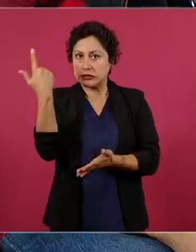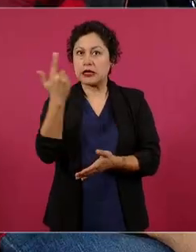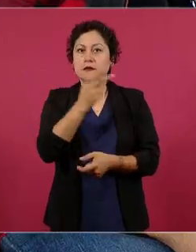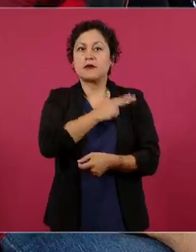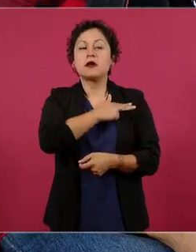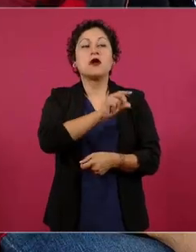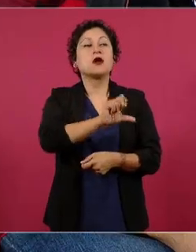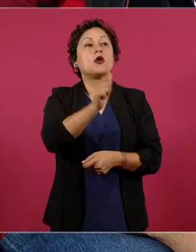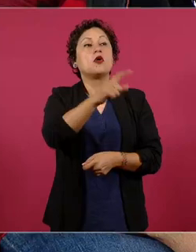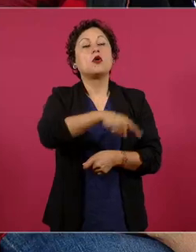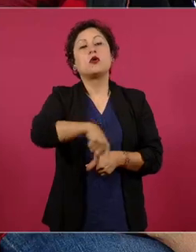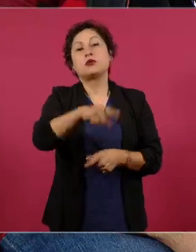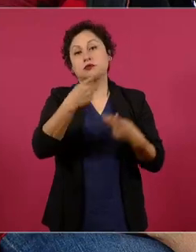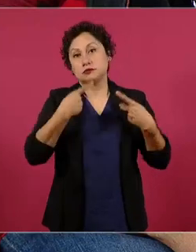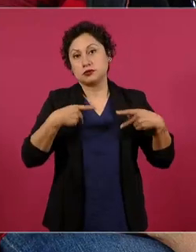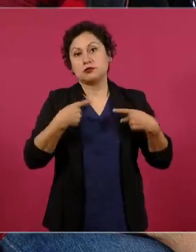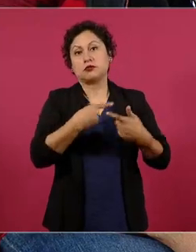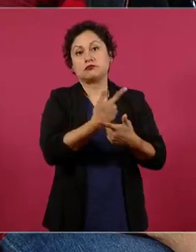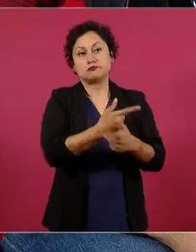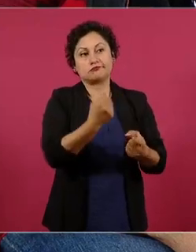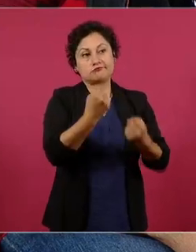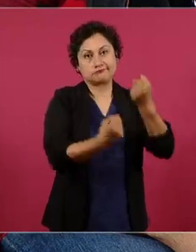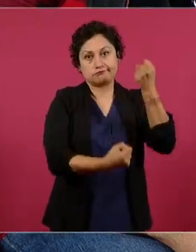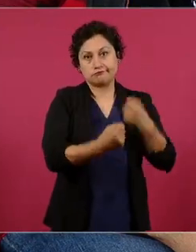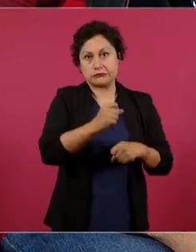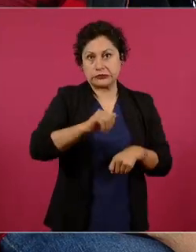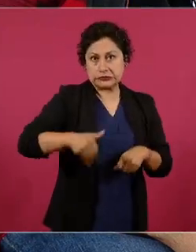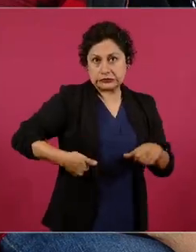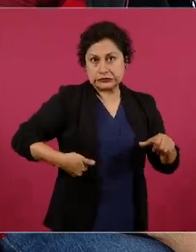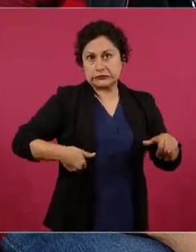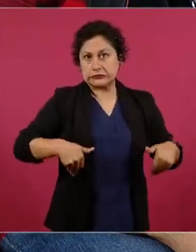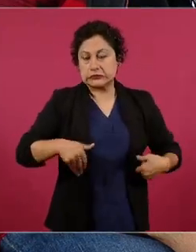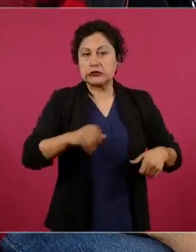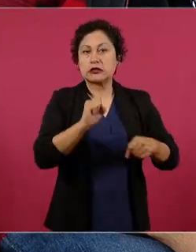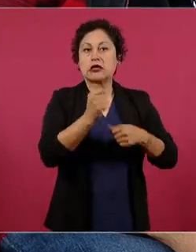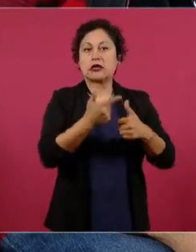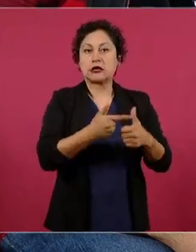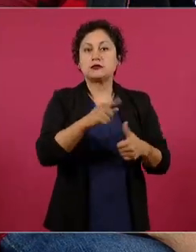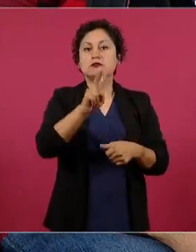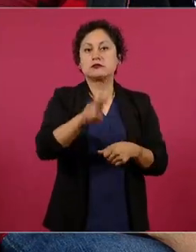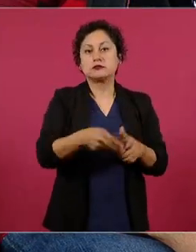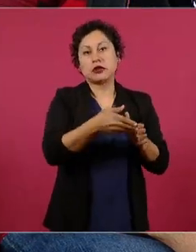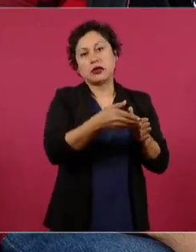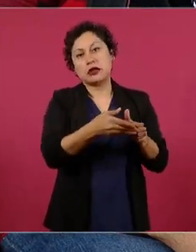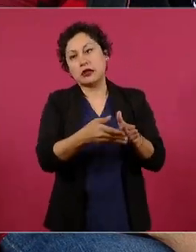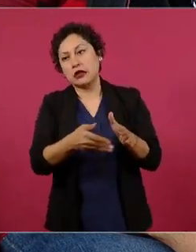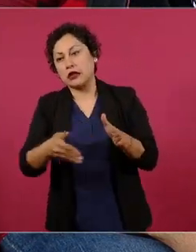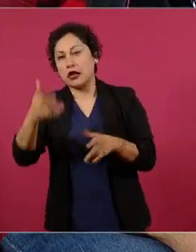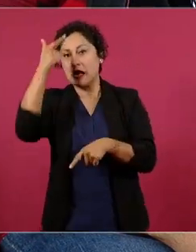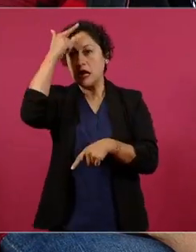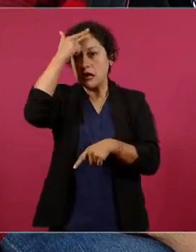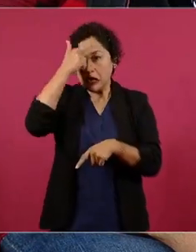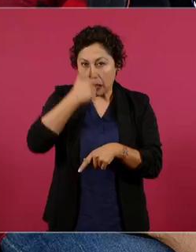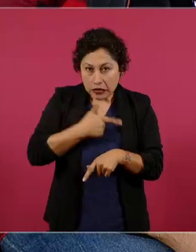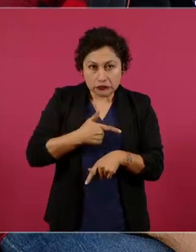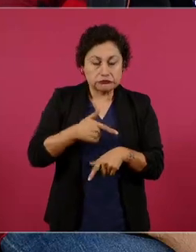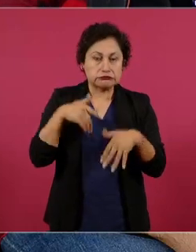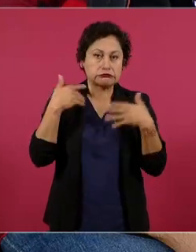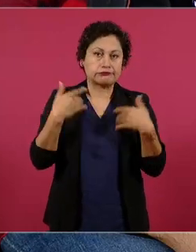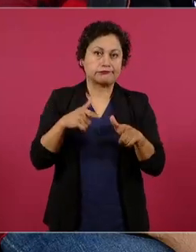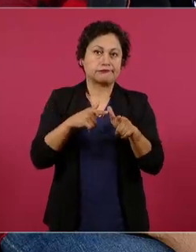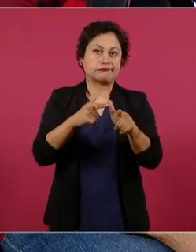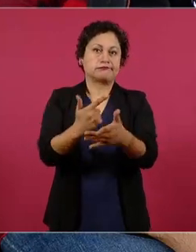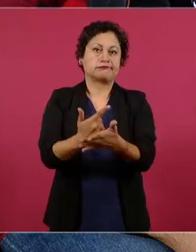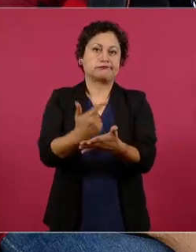lesionados. Pero no fue todo, pues por la tarde-noche y al ver que el conflicto continuaba escalando, el gobernador ordenó para mal